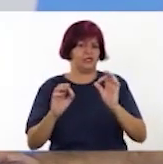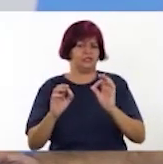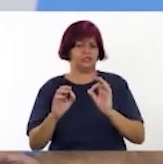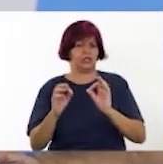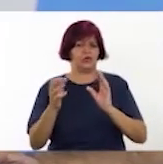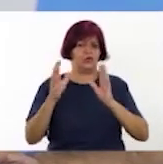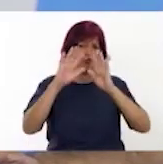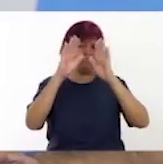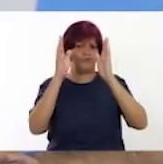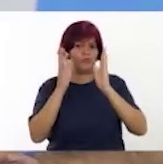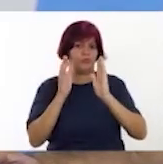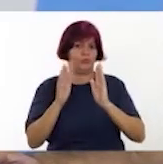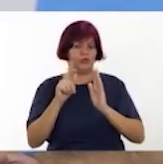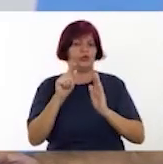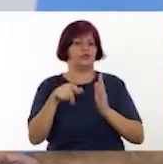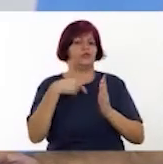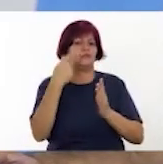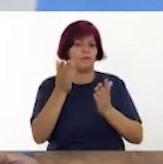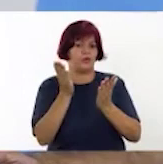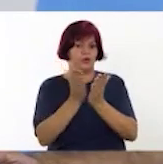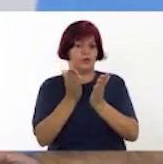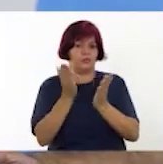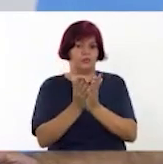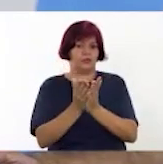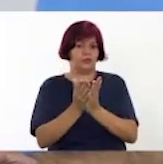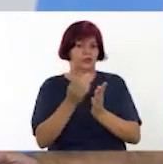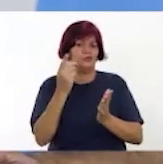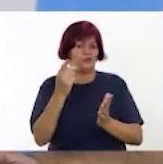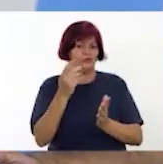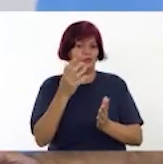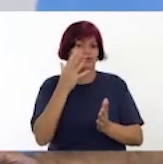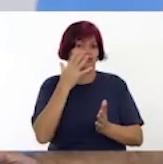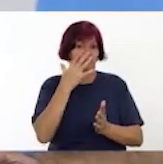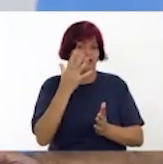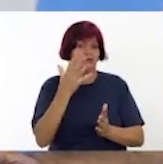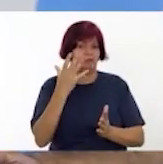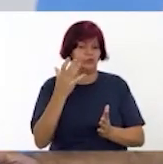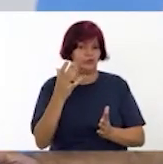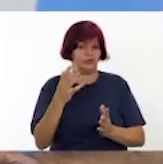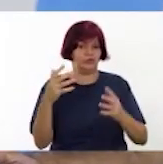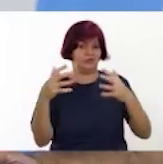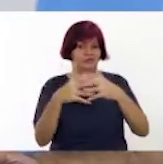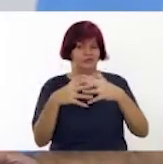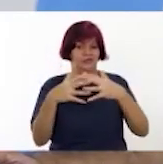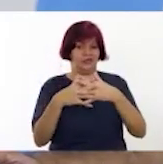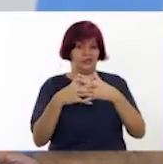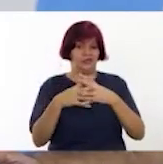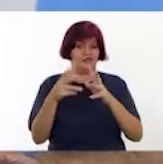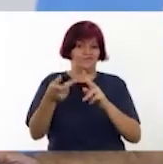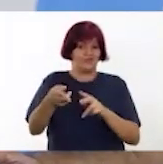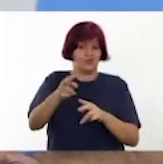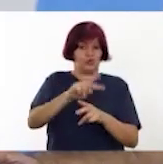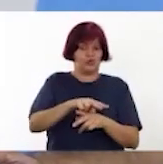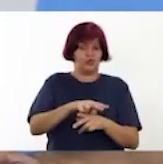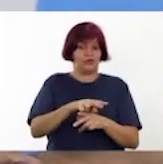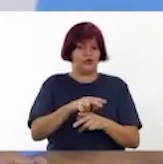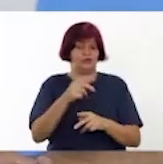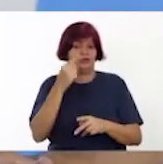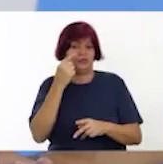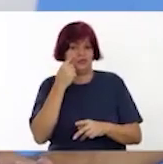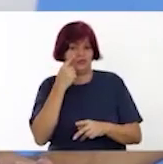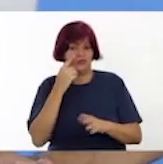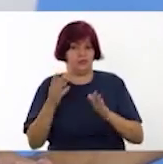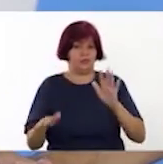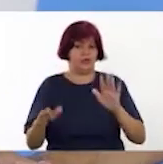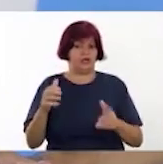que se escogen de tipo modelo, que ustedes la pueden estar estudiando después, pero lo único que quiero destacar es la relación que existe al ser inversa.